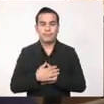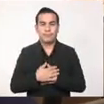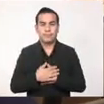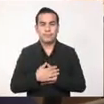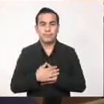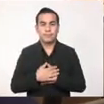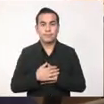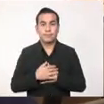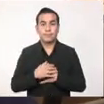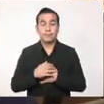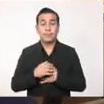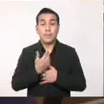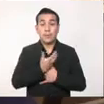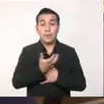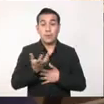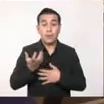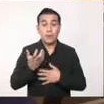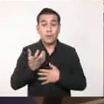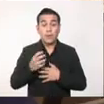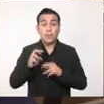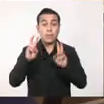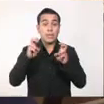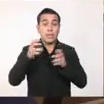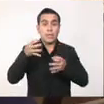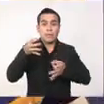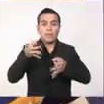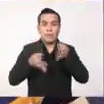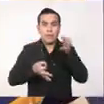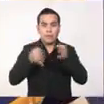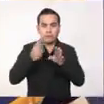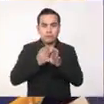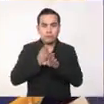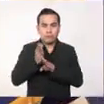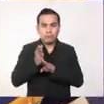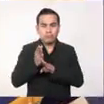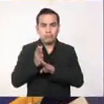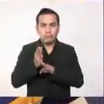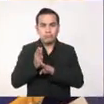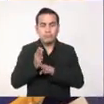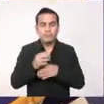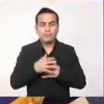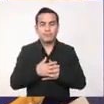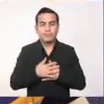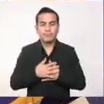Se establece la carrera judicial. Punto.